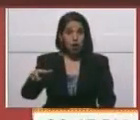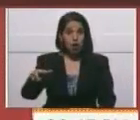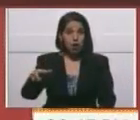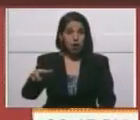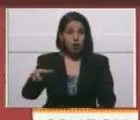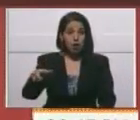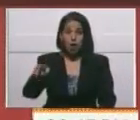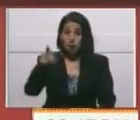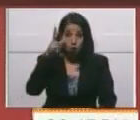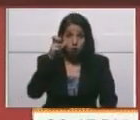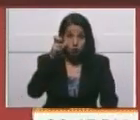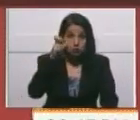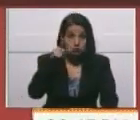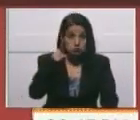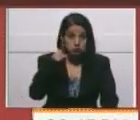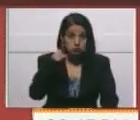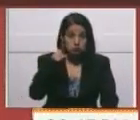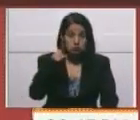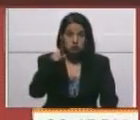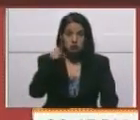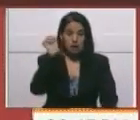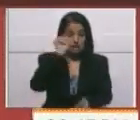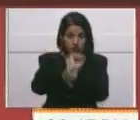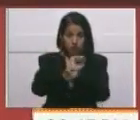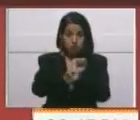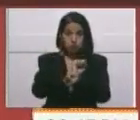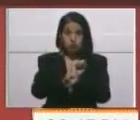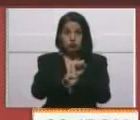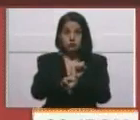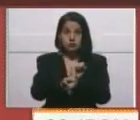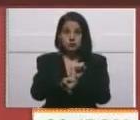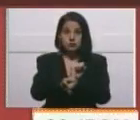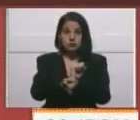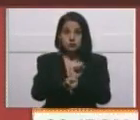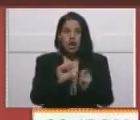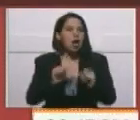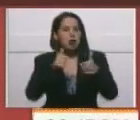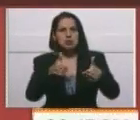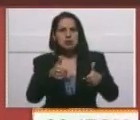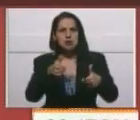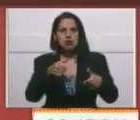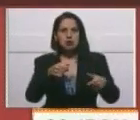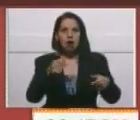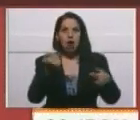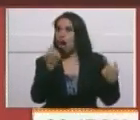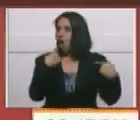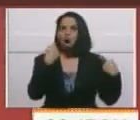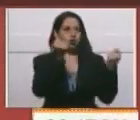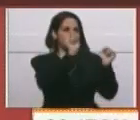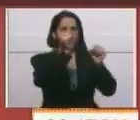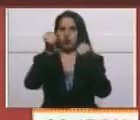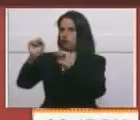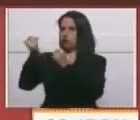en esto son detenidos comenzaron a salir los defensores